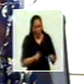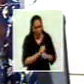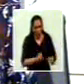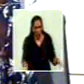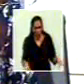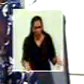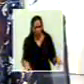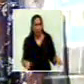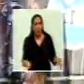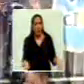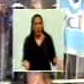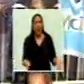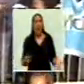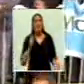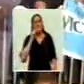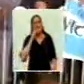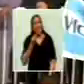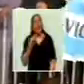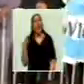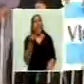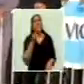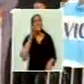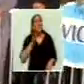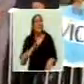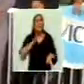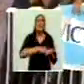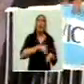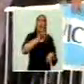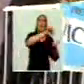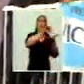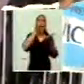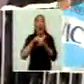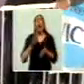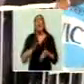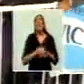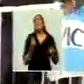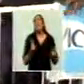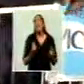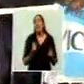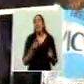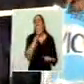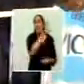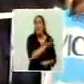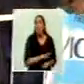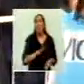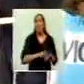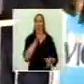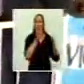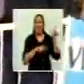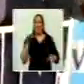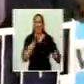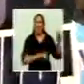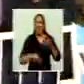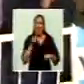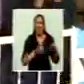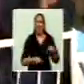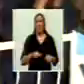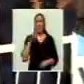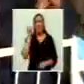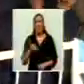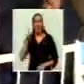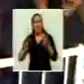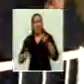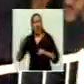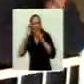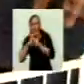conozcan por cosas lindas, que nos conozcan por nuestros científicos, que nos conozcan porque hay ingenieros, porque hay